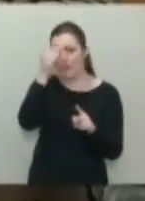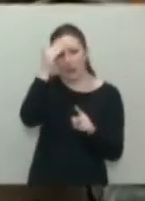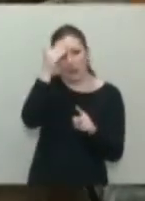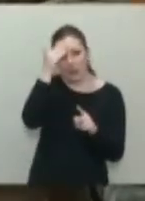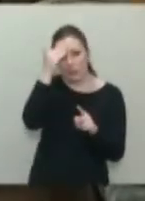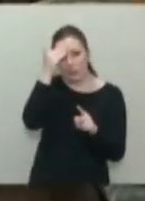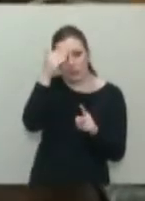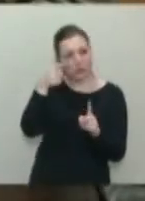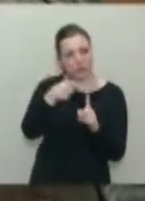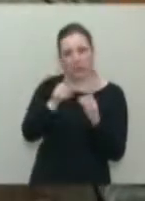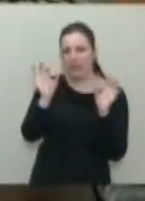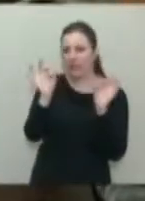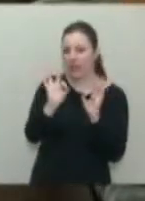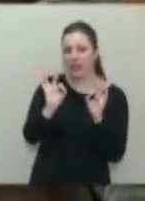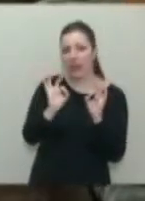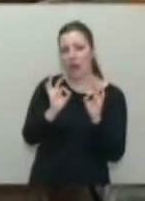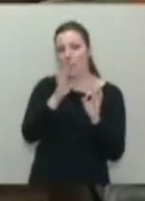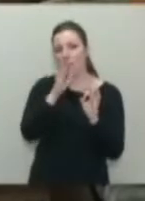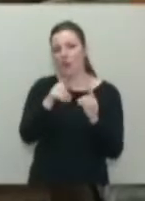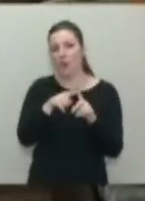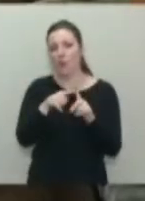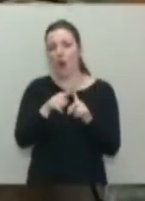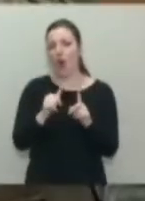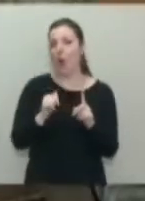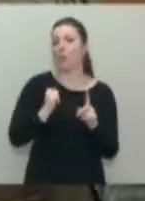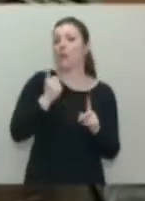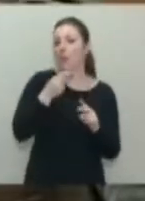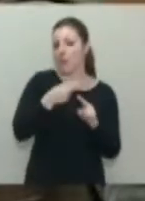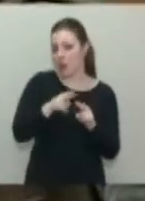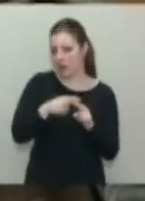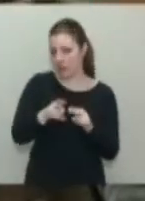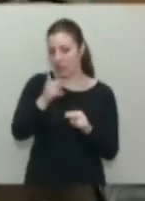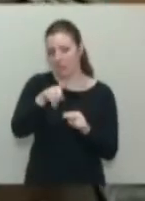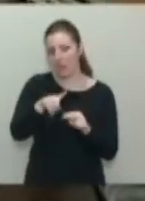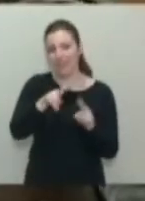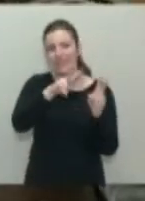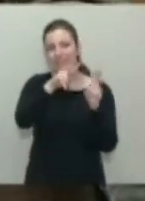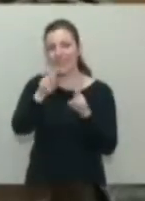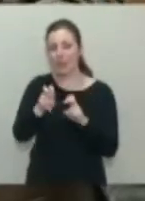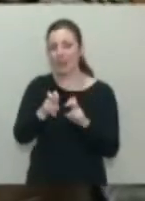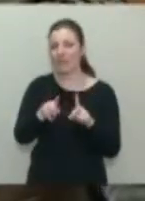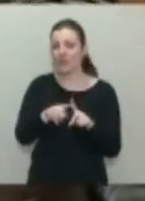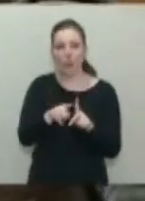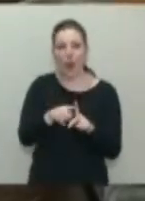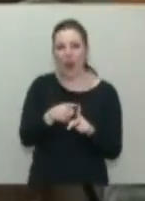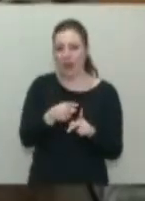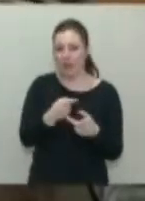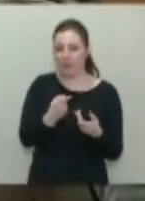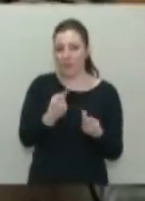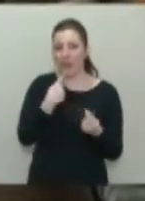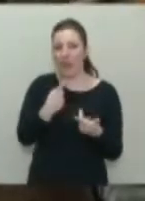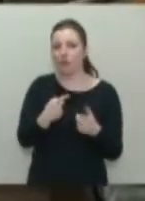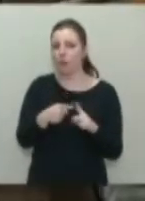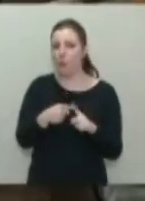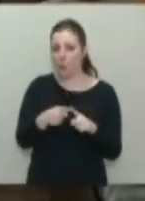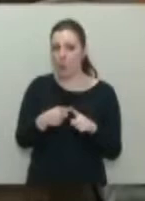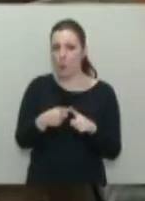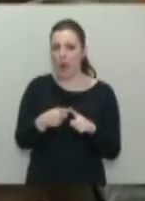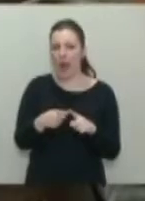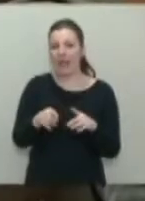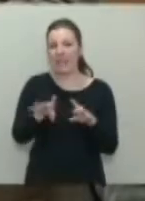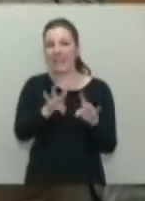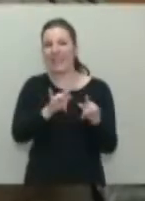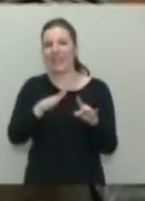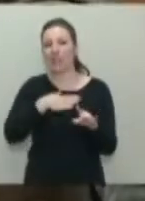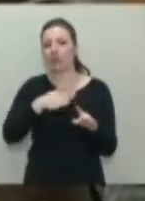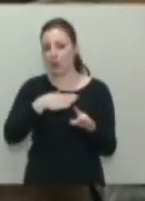otras cuestiones, por cuestiones de oportunidad política en cada caso y por cuestiones puramente de, digamos, de peso político o territorial